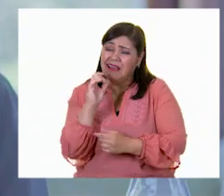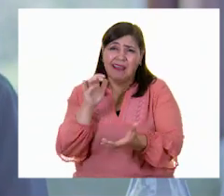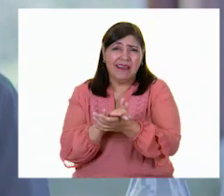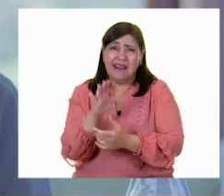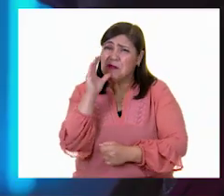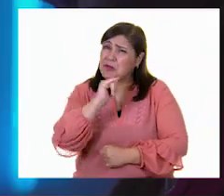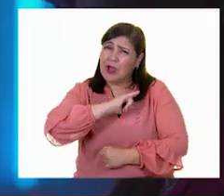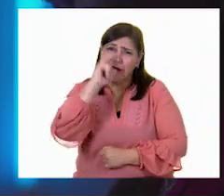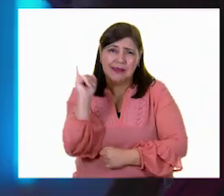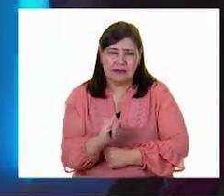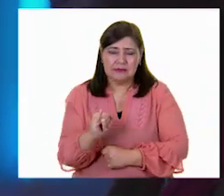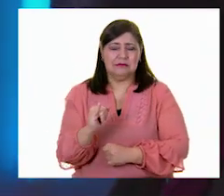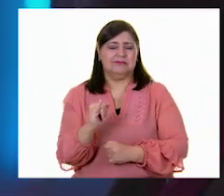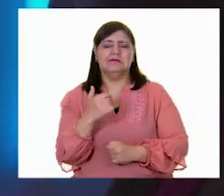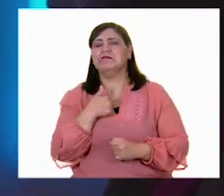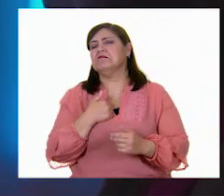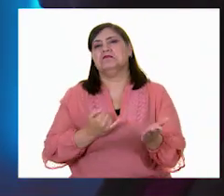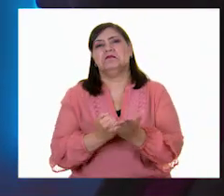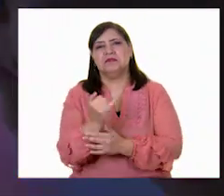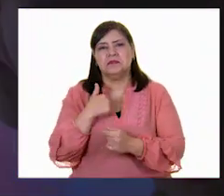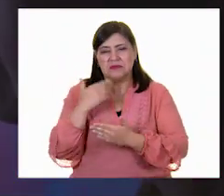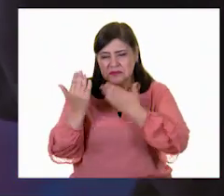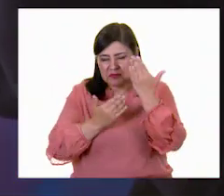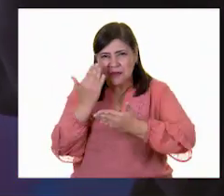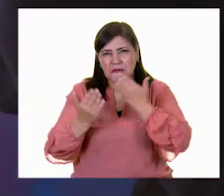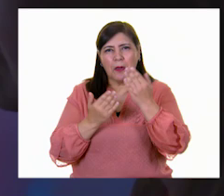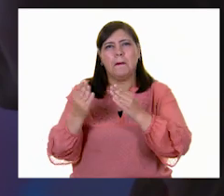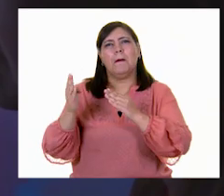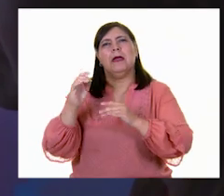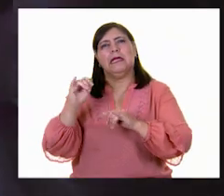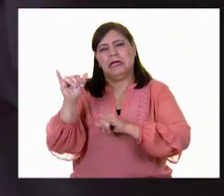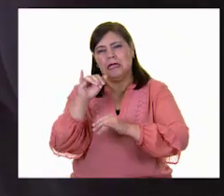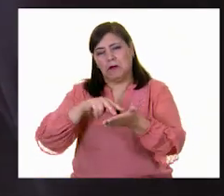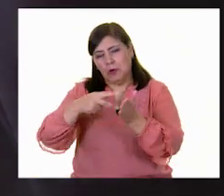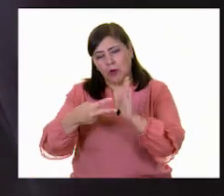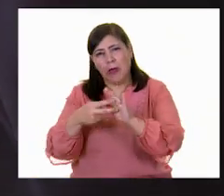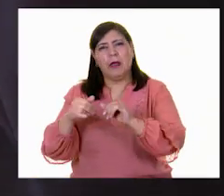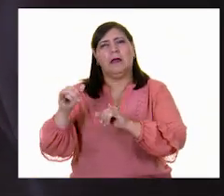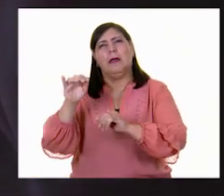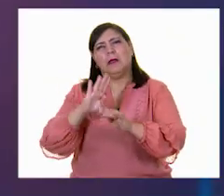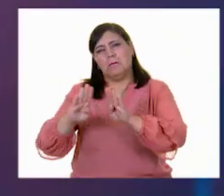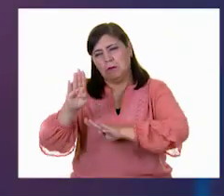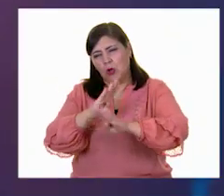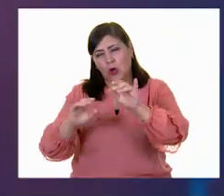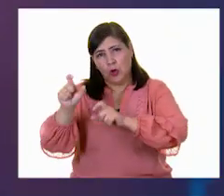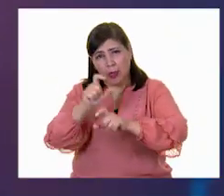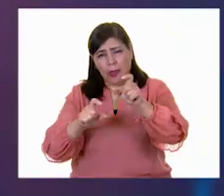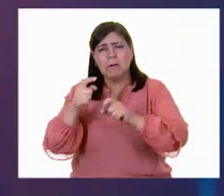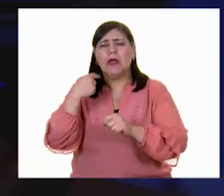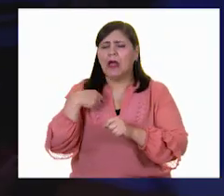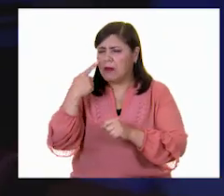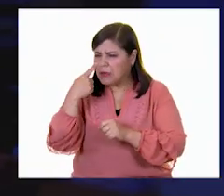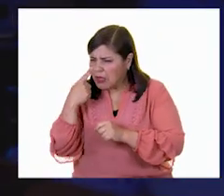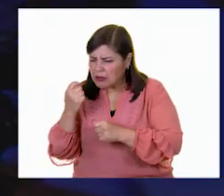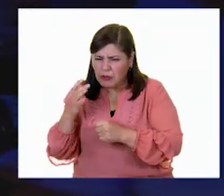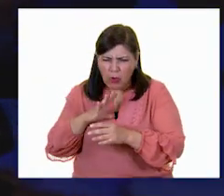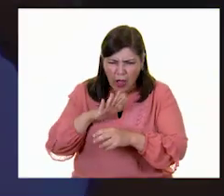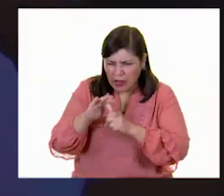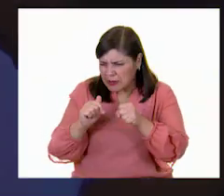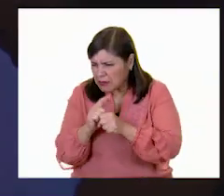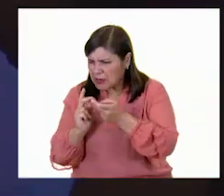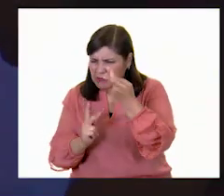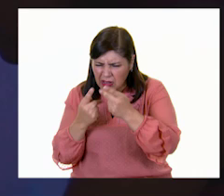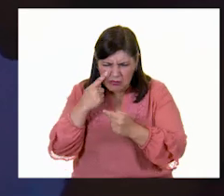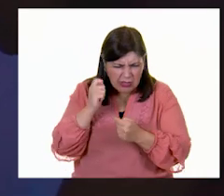contigo. Decidí estudiar ingeniería bioquímica porque me ayudó a entender cómo funcionaban los seres vivos, pero también empezó mi camino